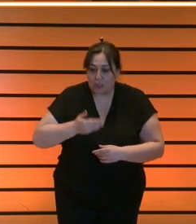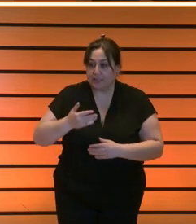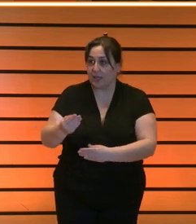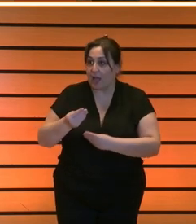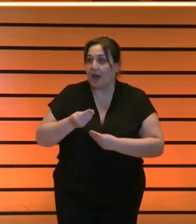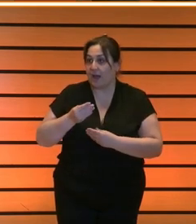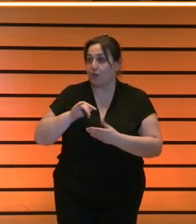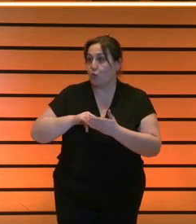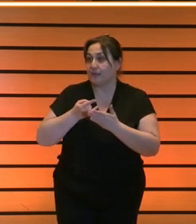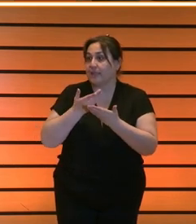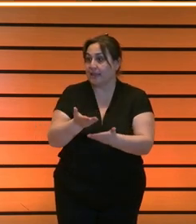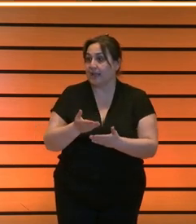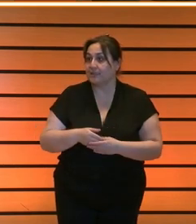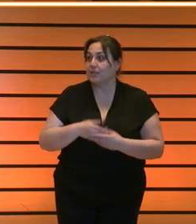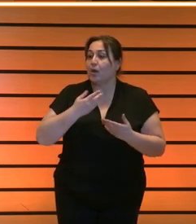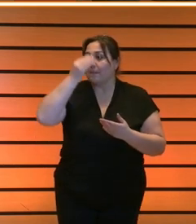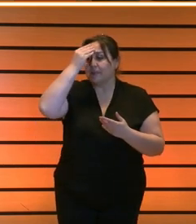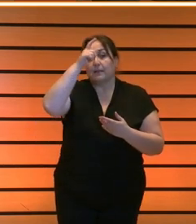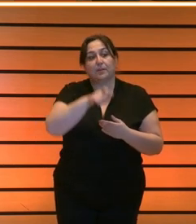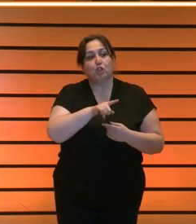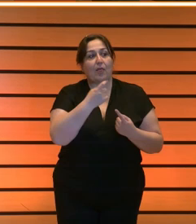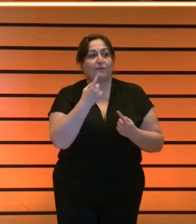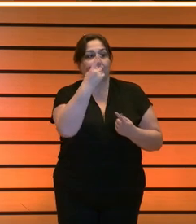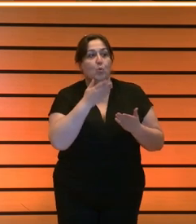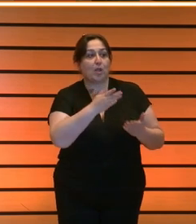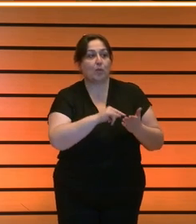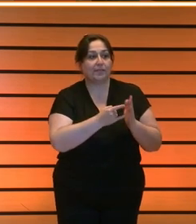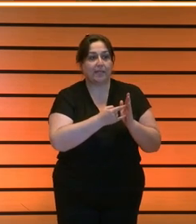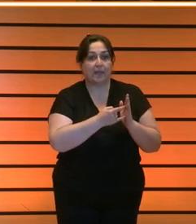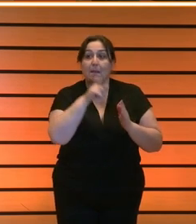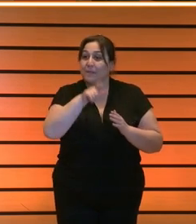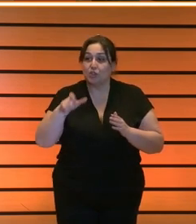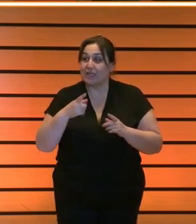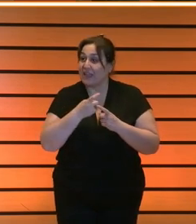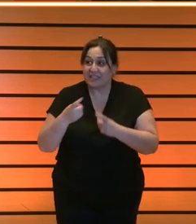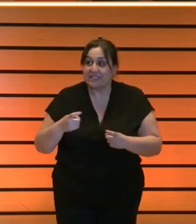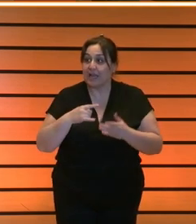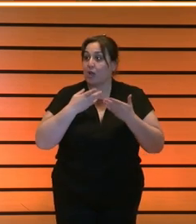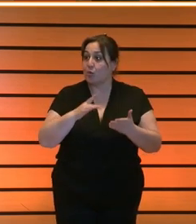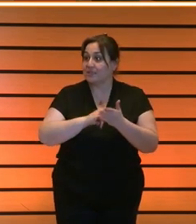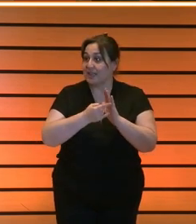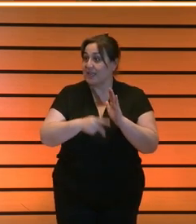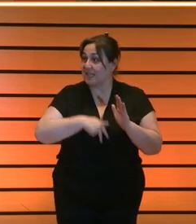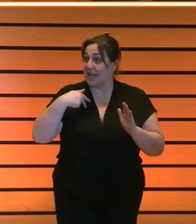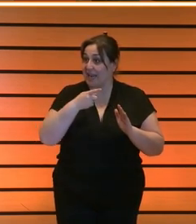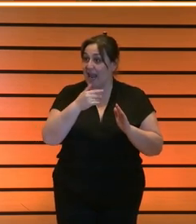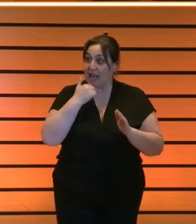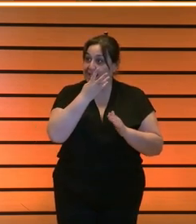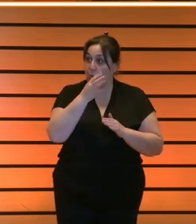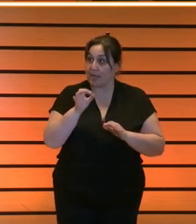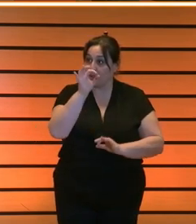no hay que pensar que una persona necesita una idea técnica las personas que necesitan ayuda técnica en general casi un 40%